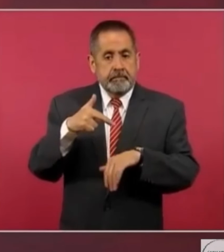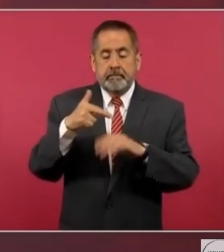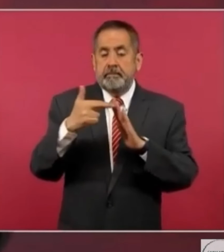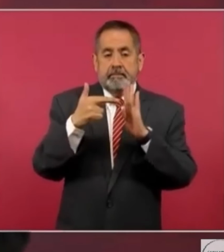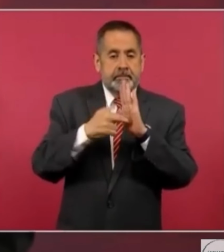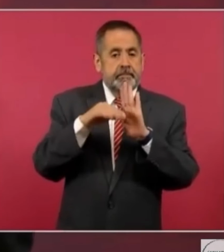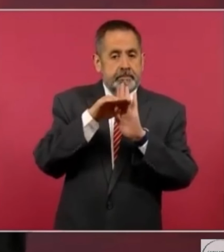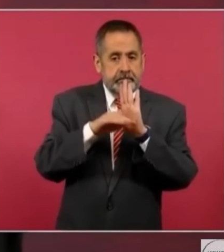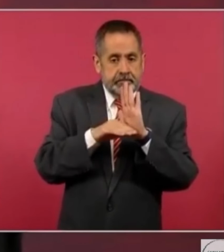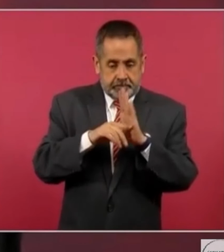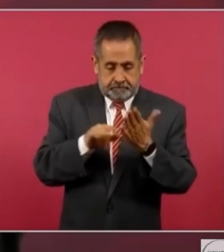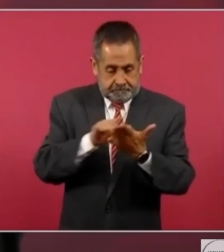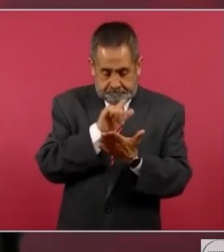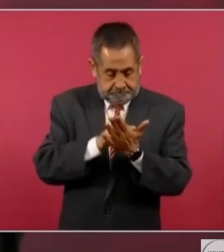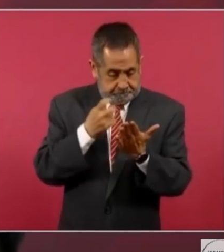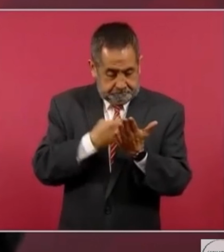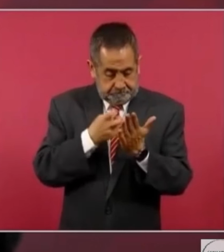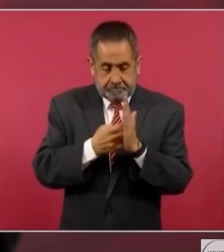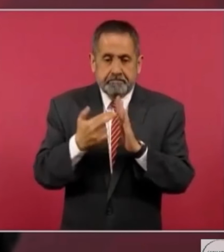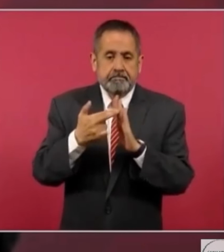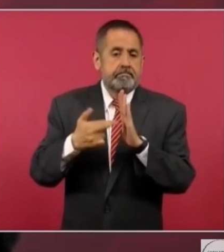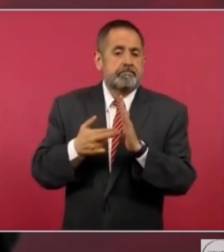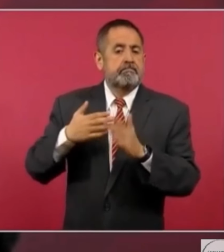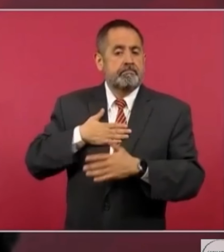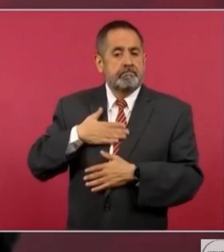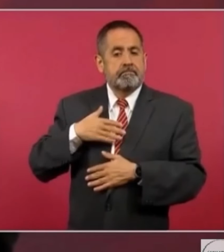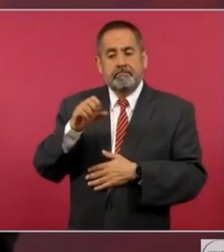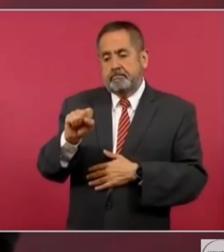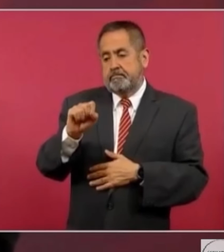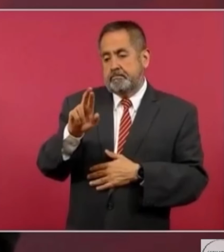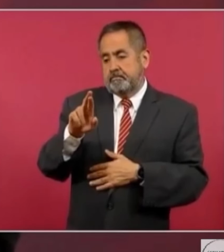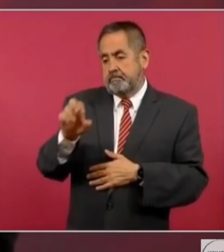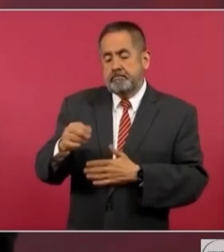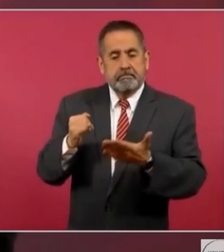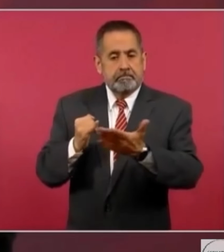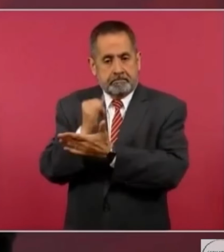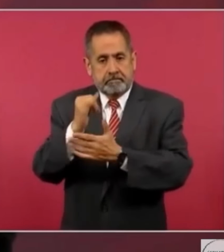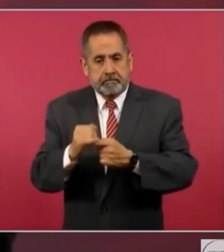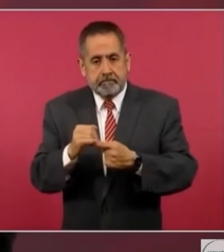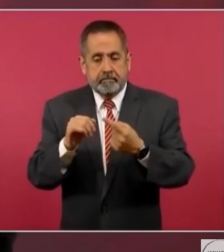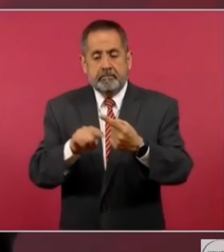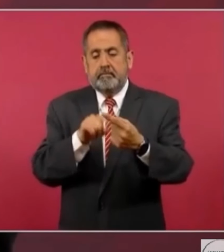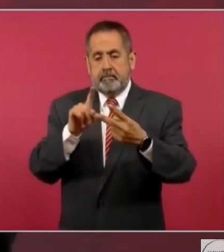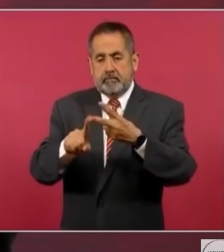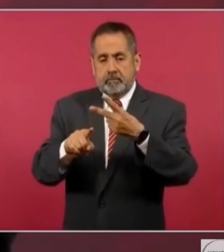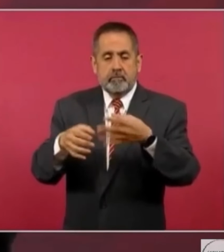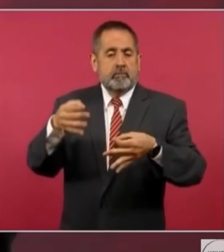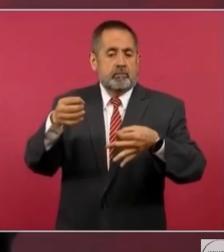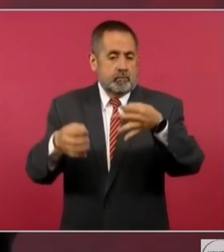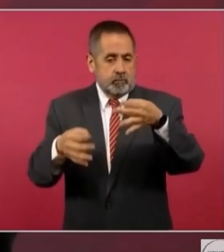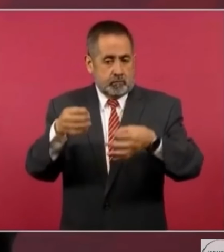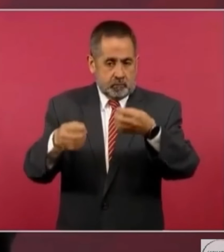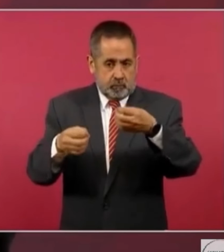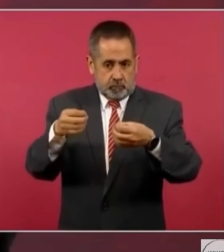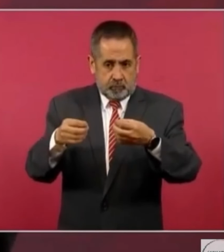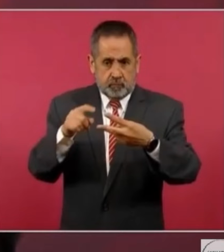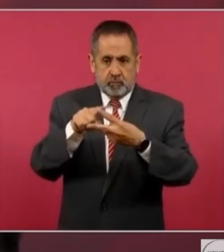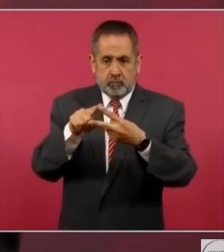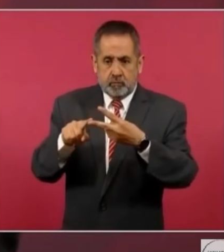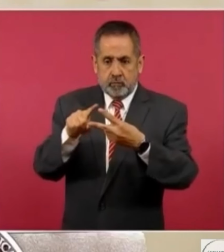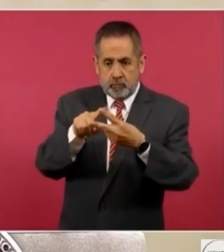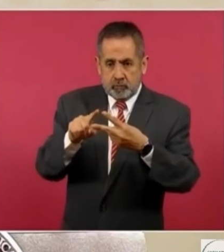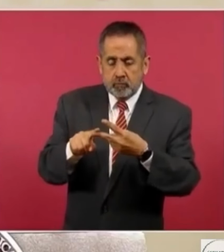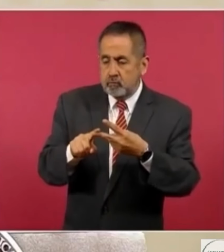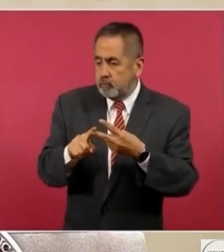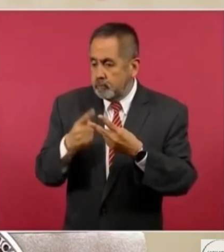legales vigentes, y por supuesto el juez de la causa, que tiene un gran o muy importante rol